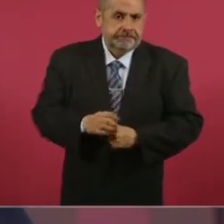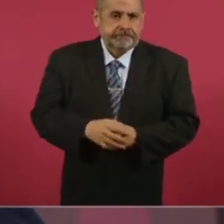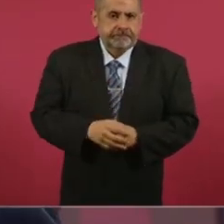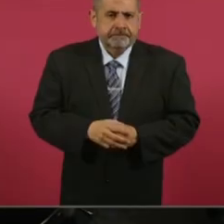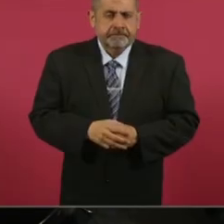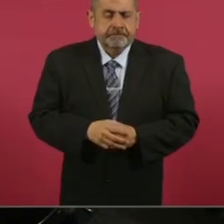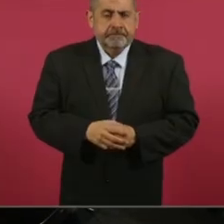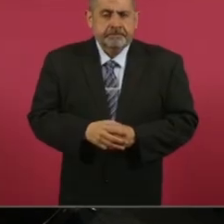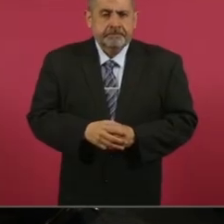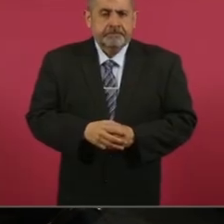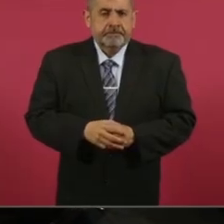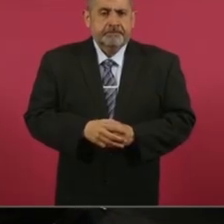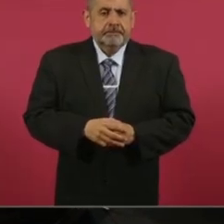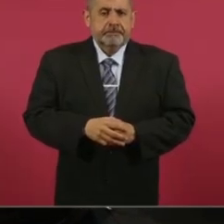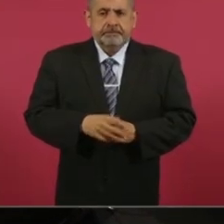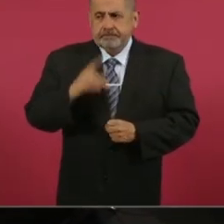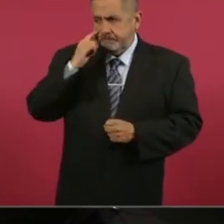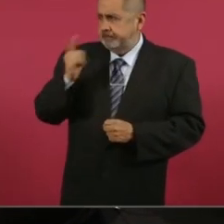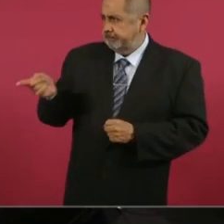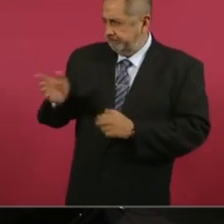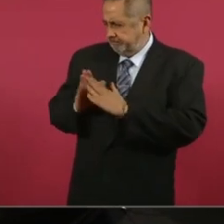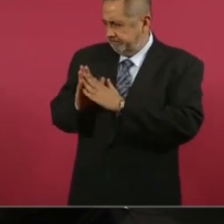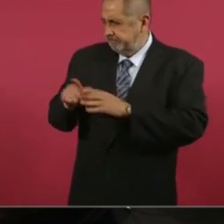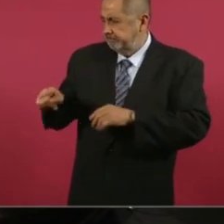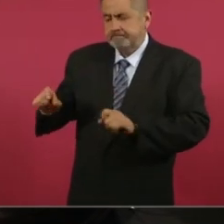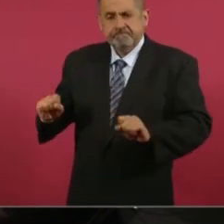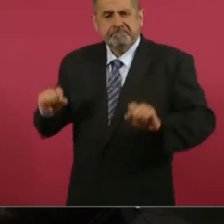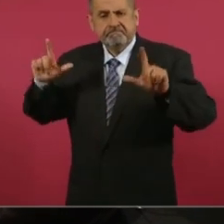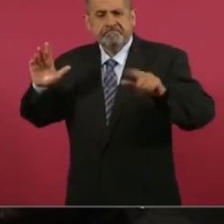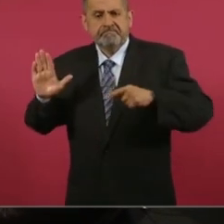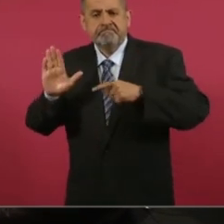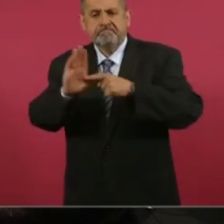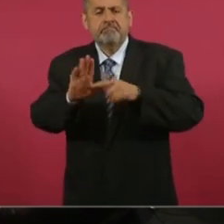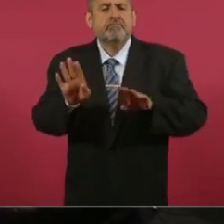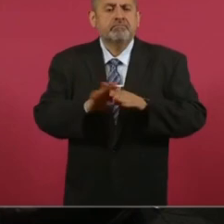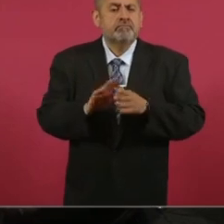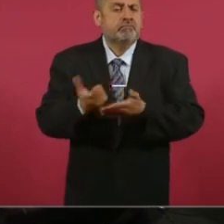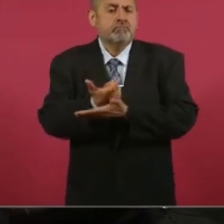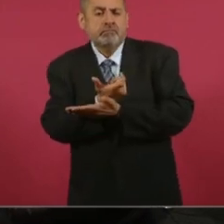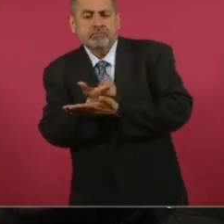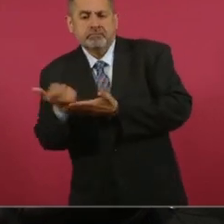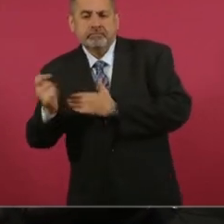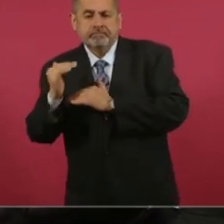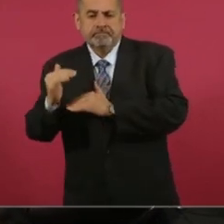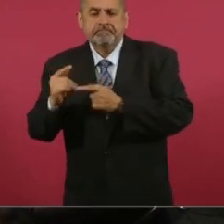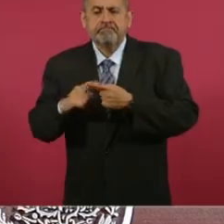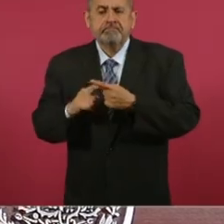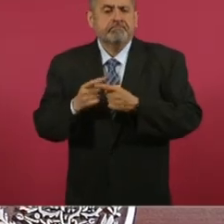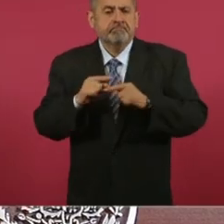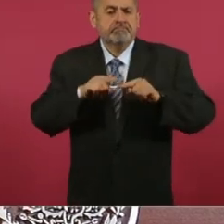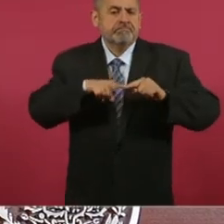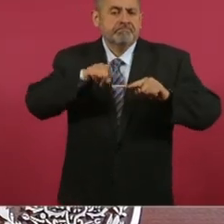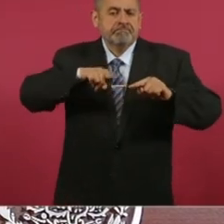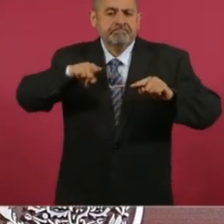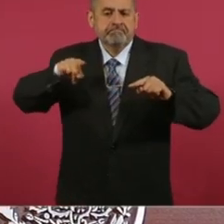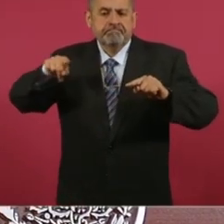¿Por qué no pones de favor el comportamiento del salario en todo este